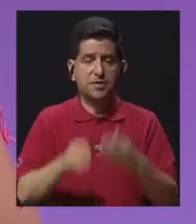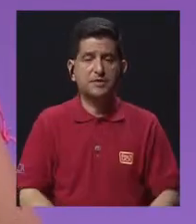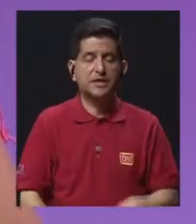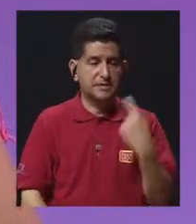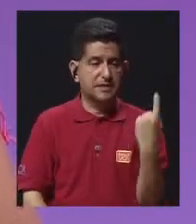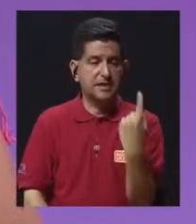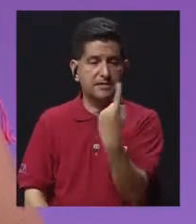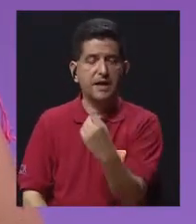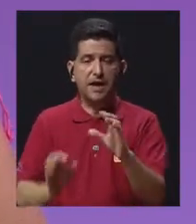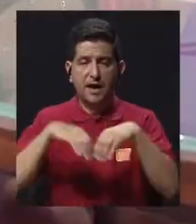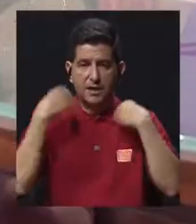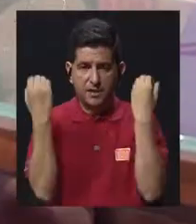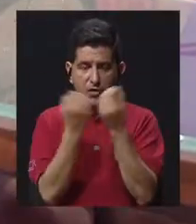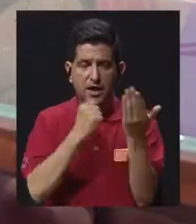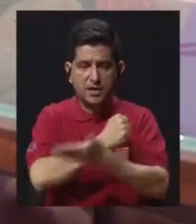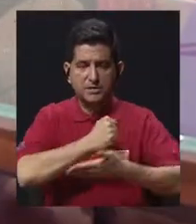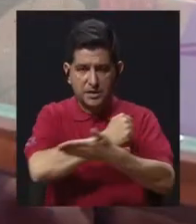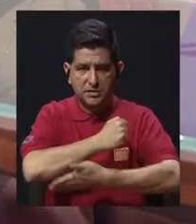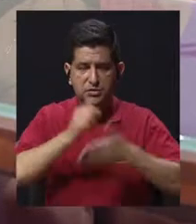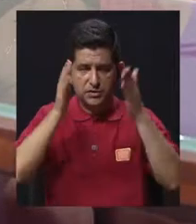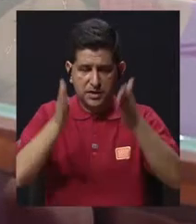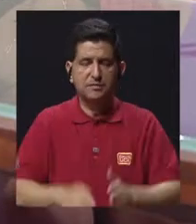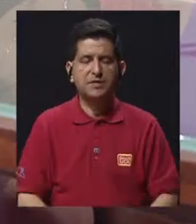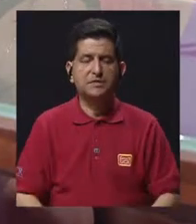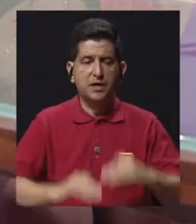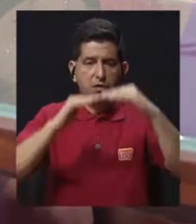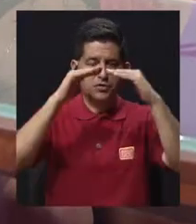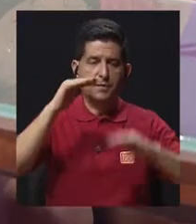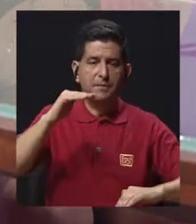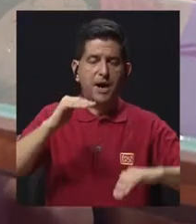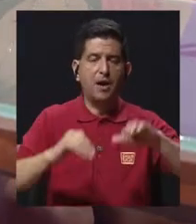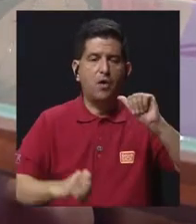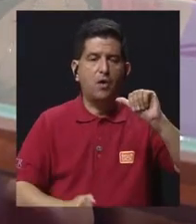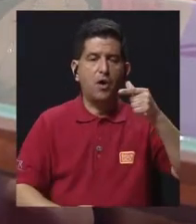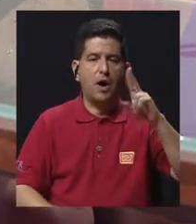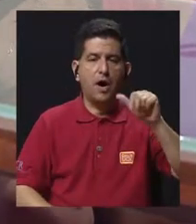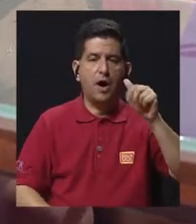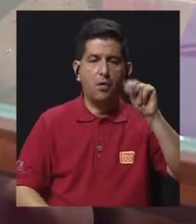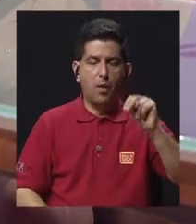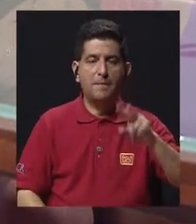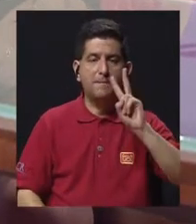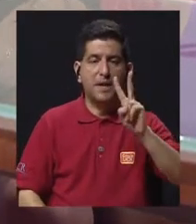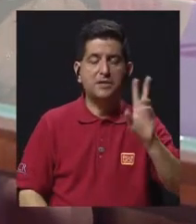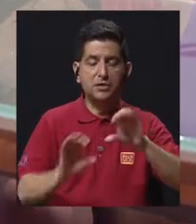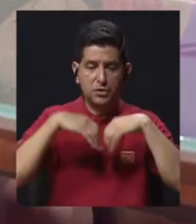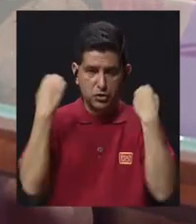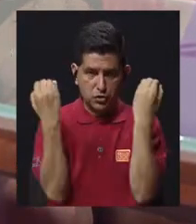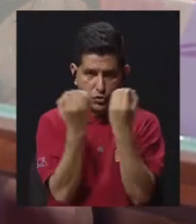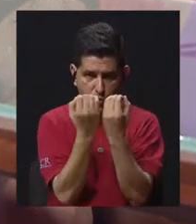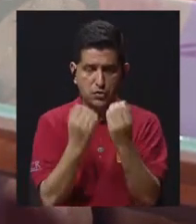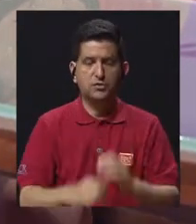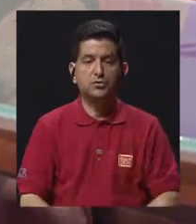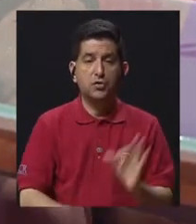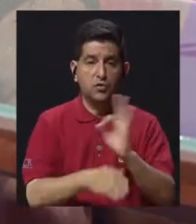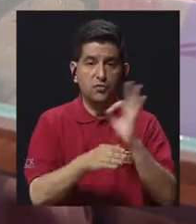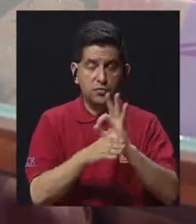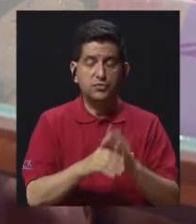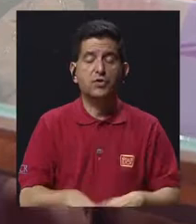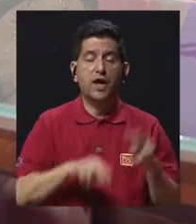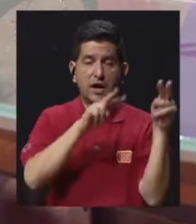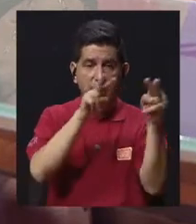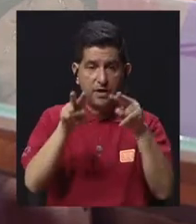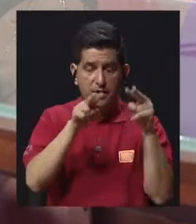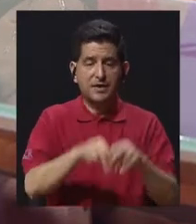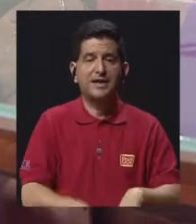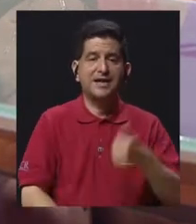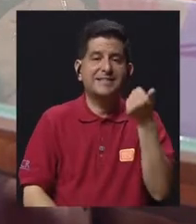cada organización campesina. En el Bajo Aguán somos 22 organizaciones campesinas y las que estamos funcionando en el